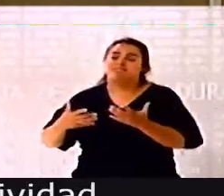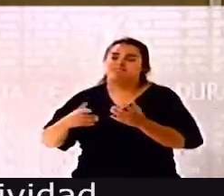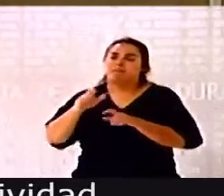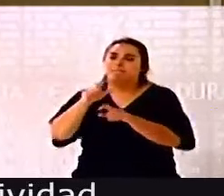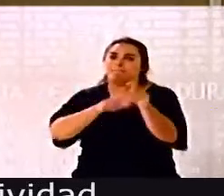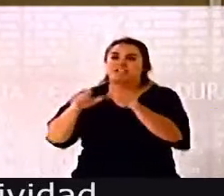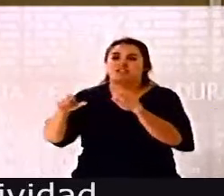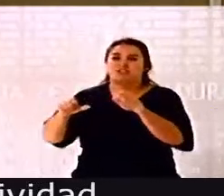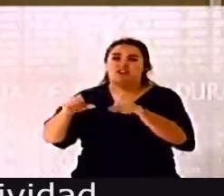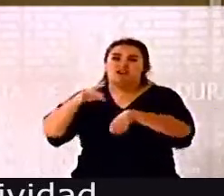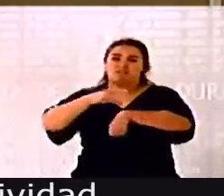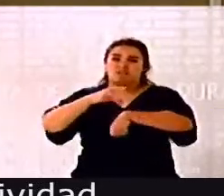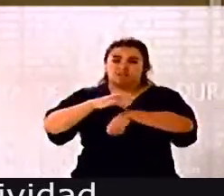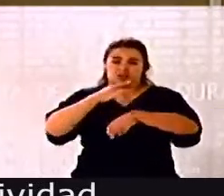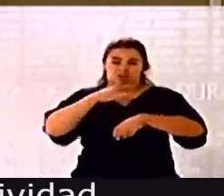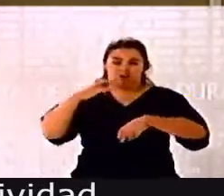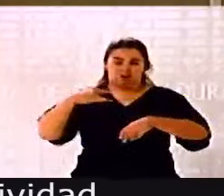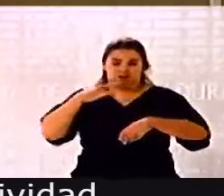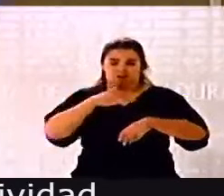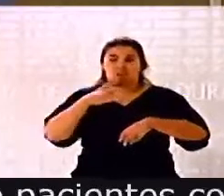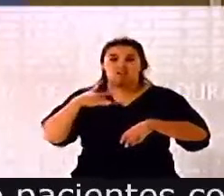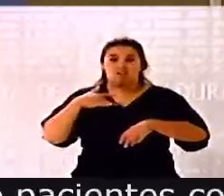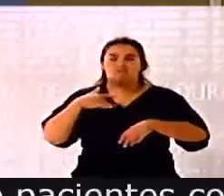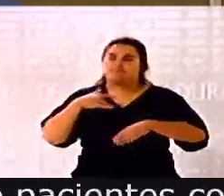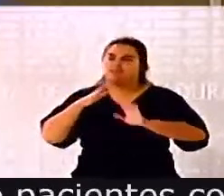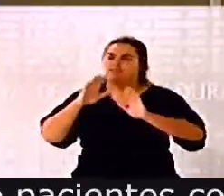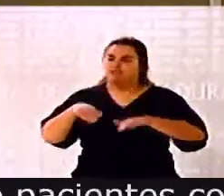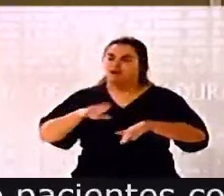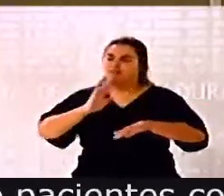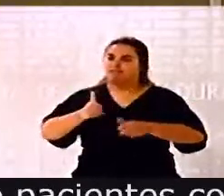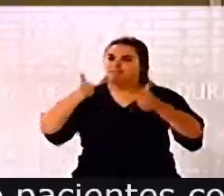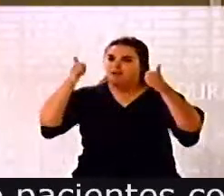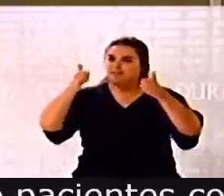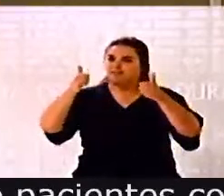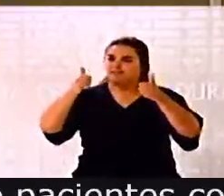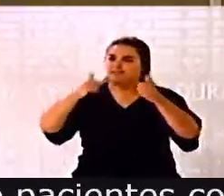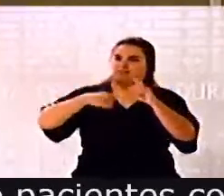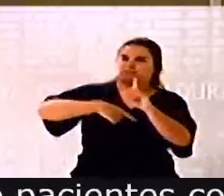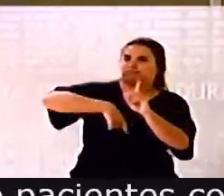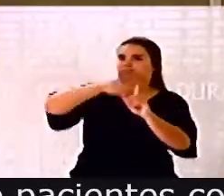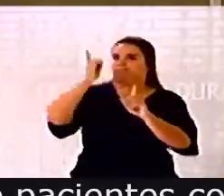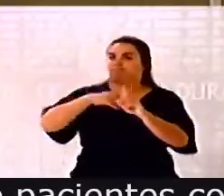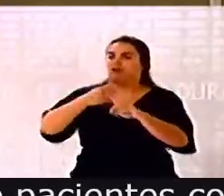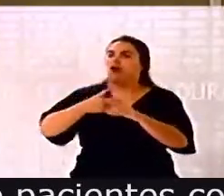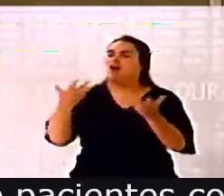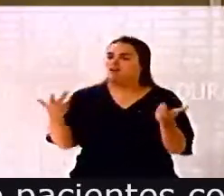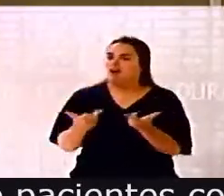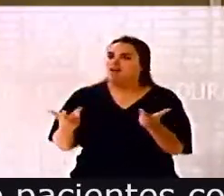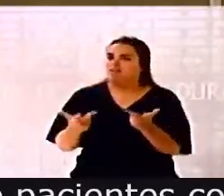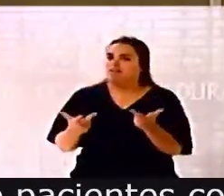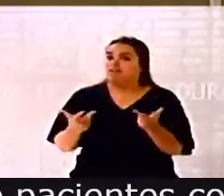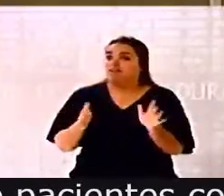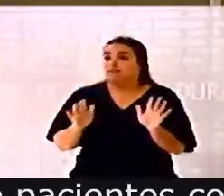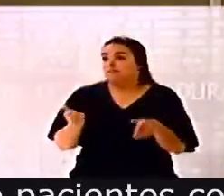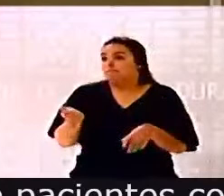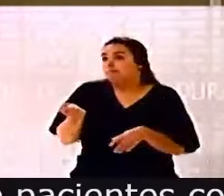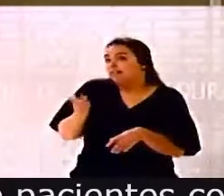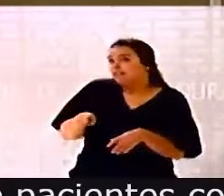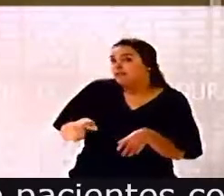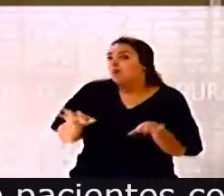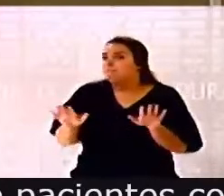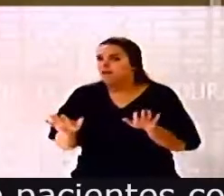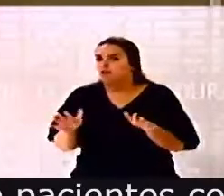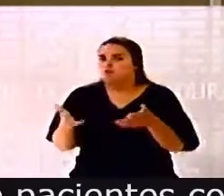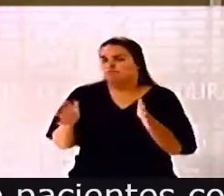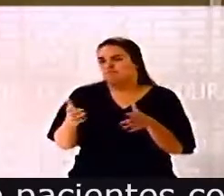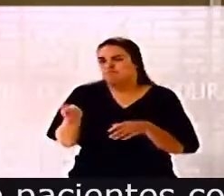enfermedad pulmonar obstructiva crónica podía ser un poco más elevado. Me pasaba una cosa no, ni mucho menos parecida, pero sí una cosa